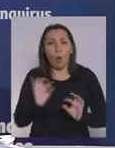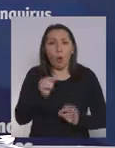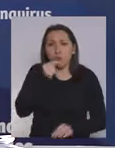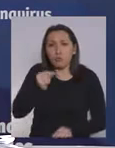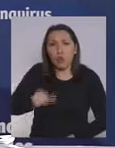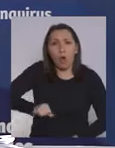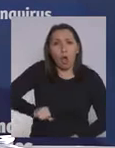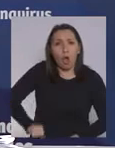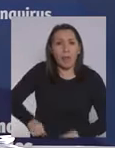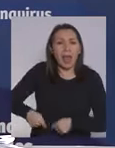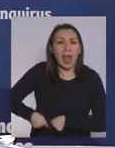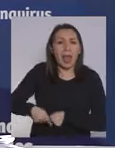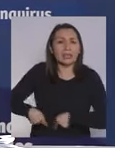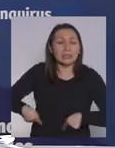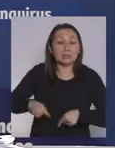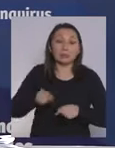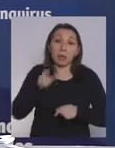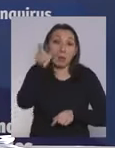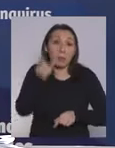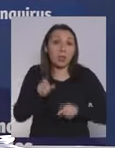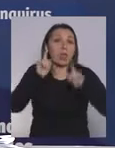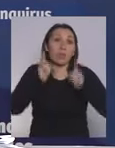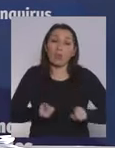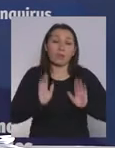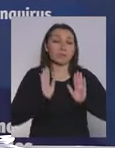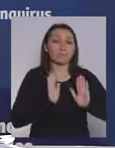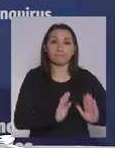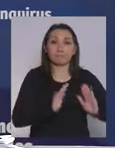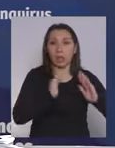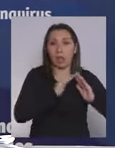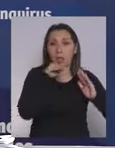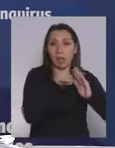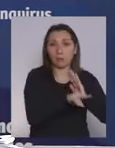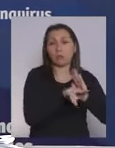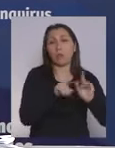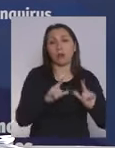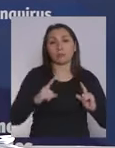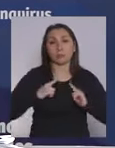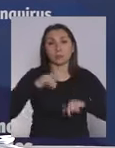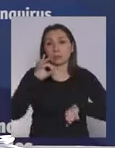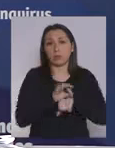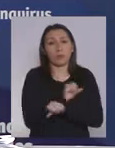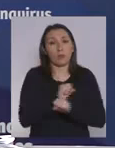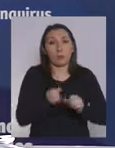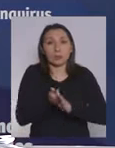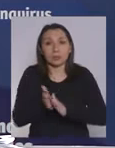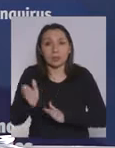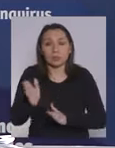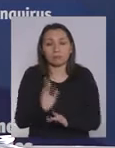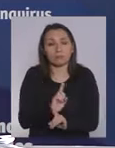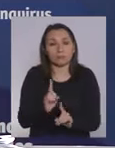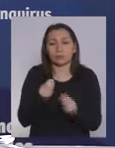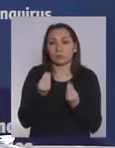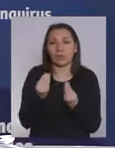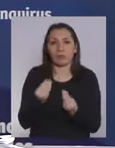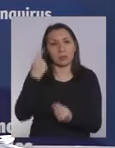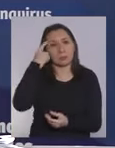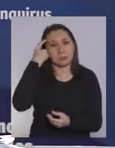por lo tanto el paciente debe estar en su casa en reposo está con licencia médica no nos parece correcto